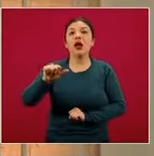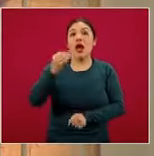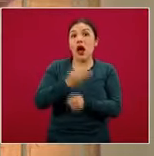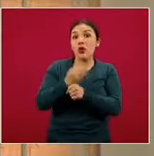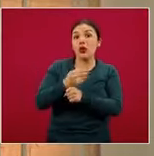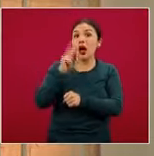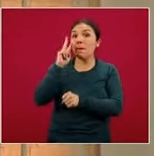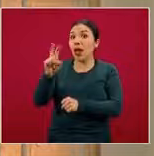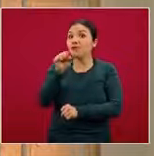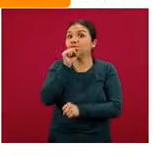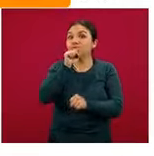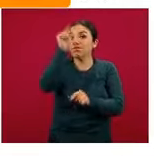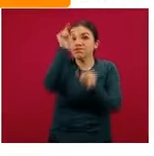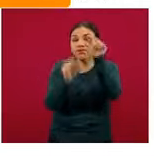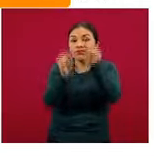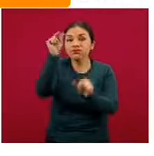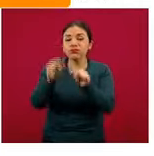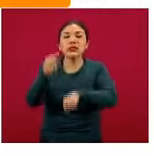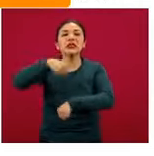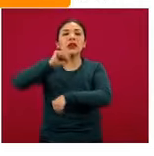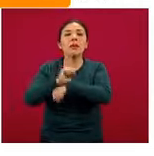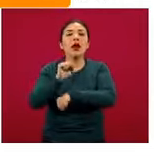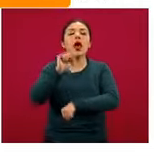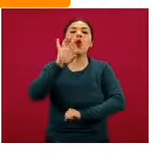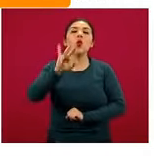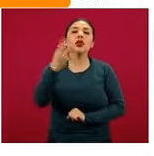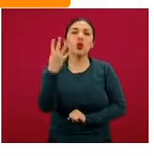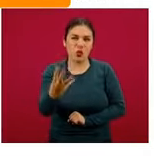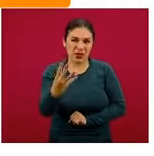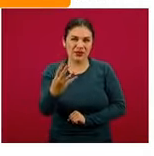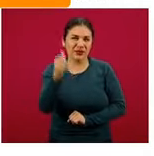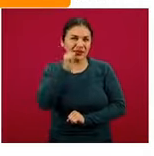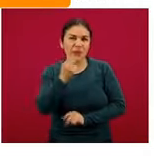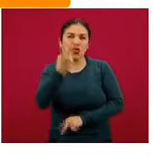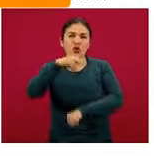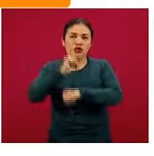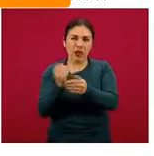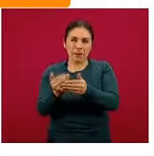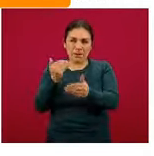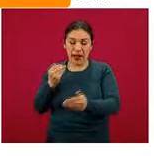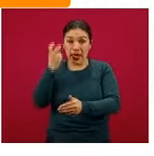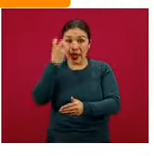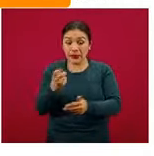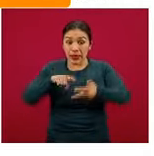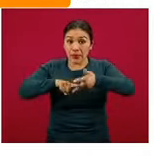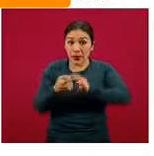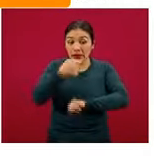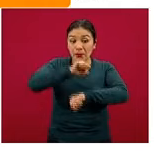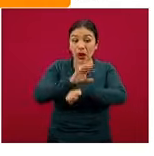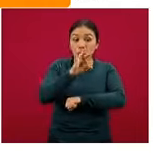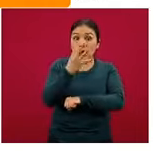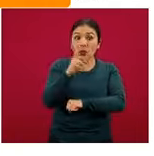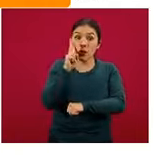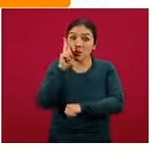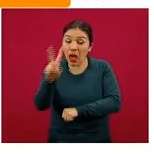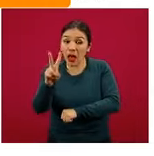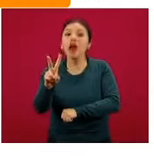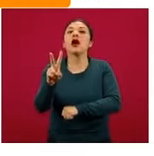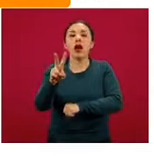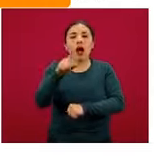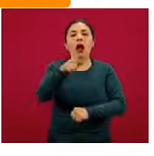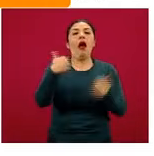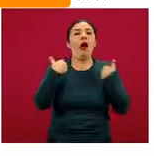tanto graficando la semana número 44. Y a partir que empezamos a graficar la semana 44, podemos